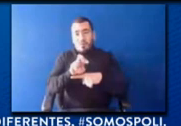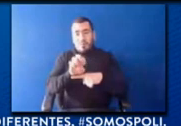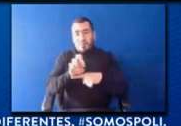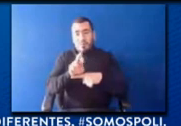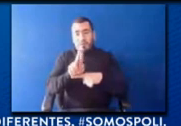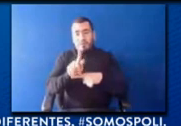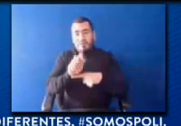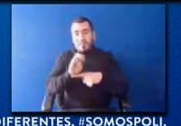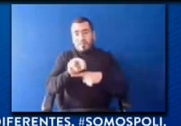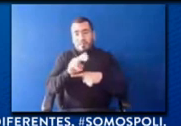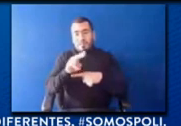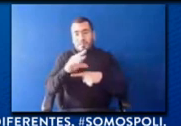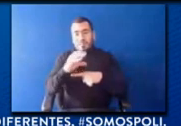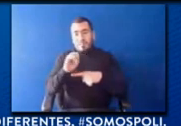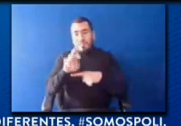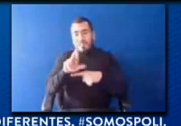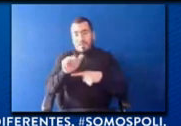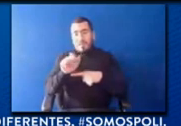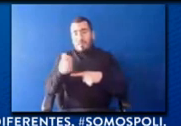www.superintendenciafinanciera.gov.co,